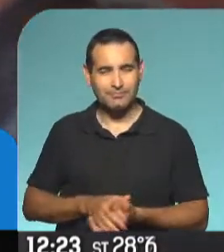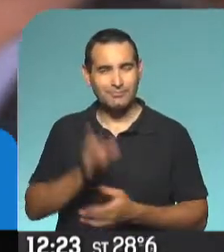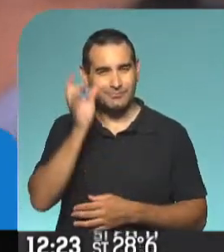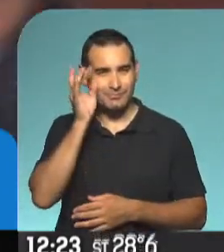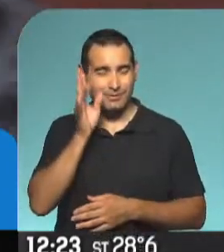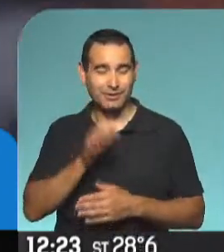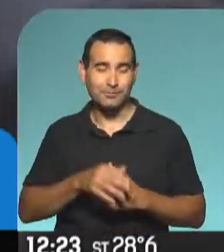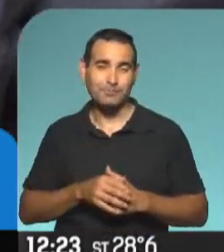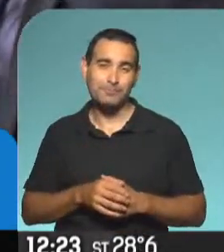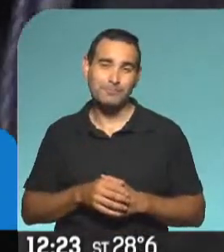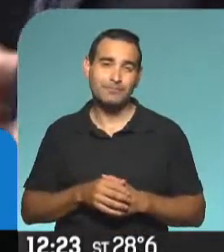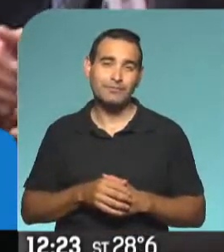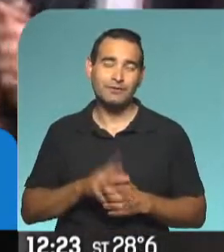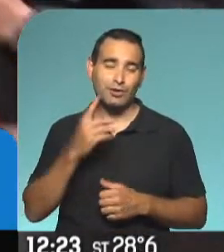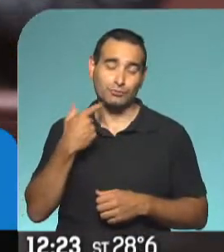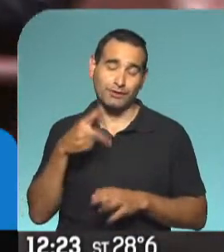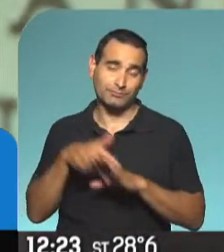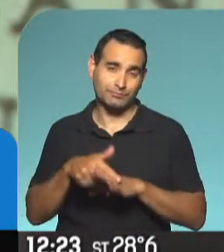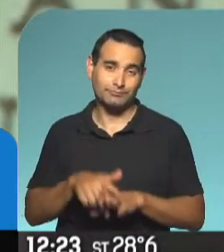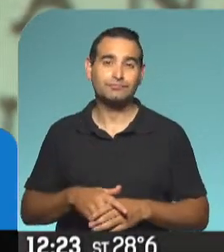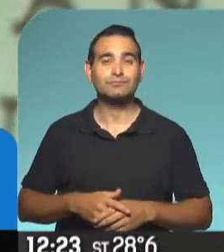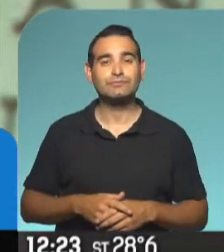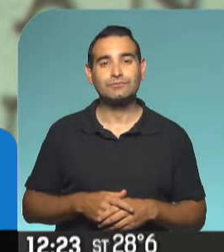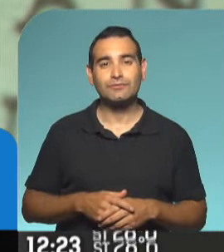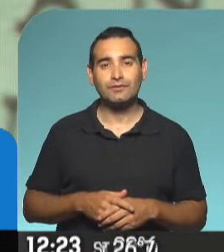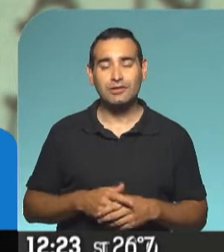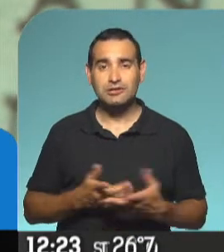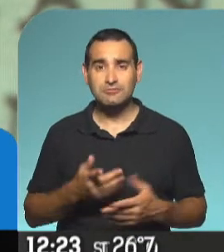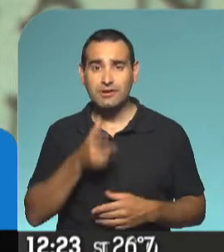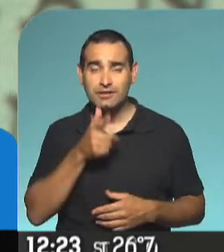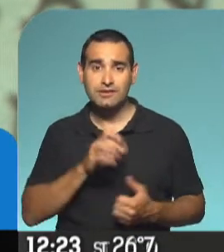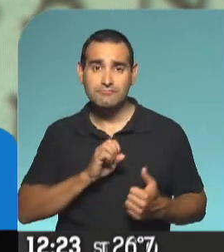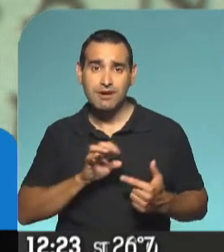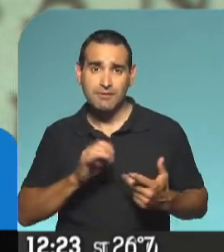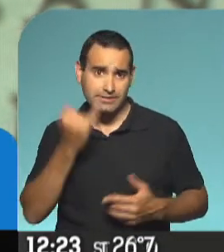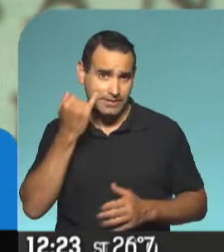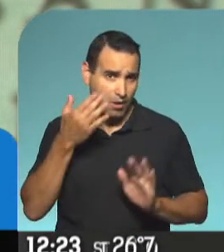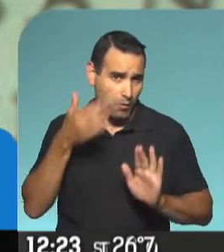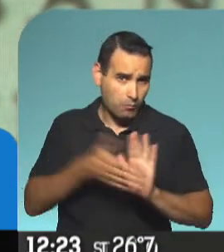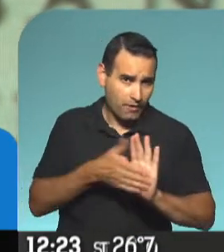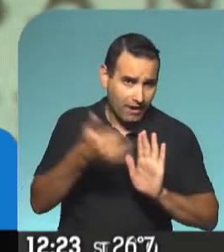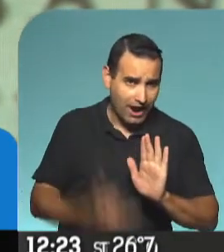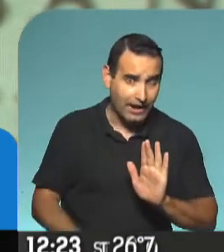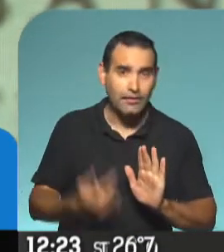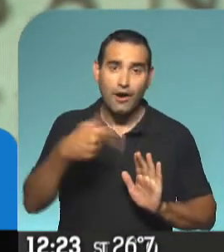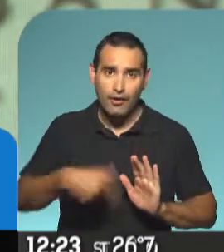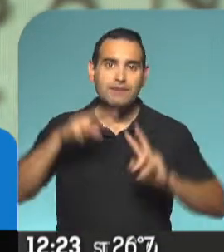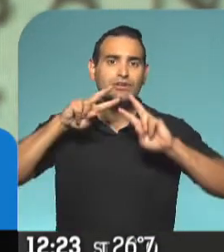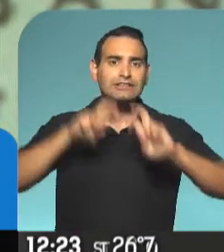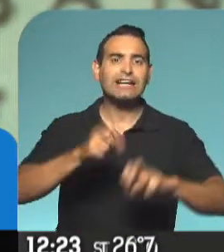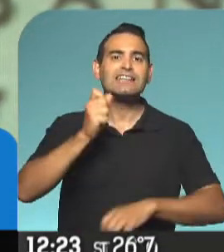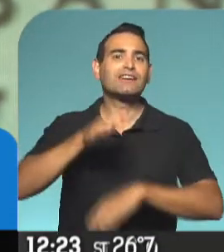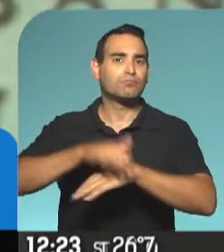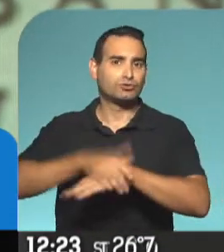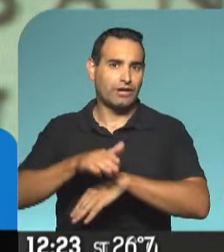perdón. Para complementar, discúlpame. Sí. Parecería entonces que las irregularidades ya estén demostradas. Ahora lo que habría que investigar es las